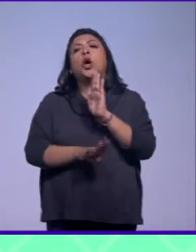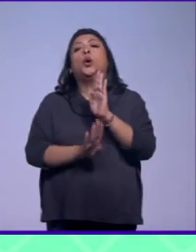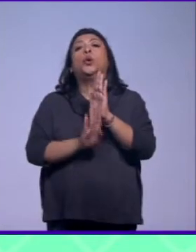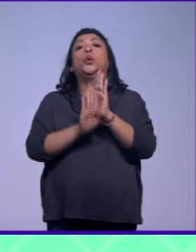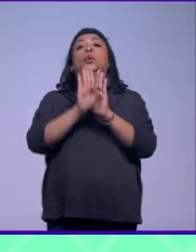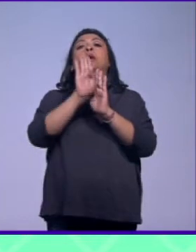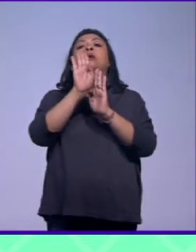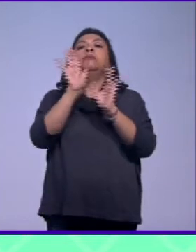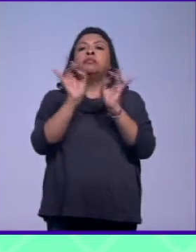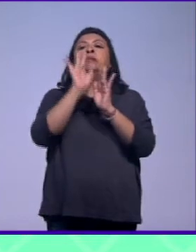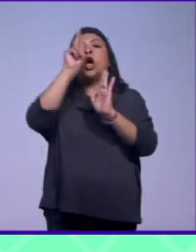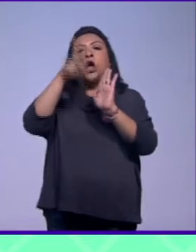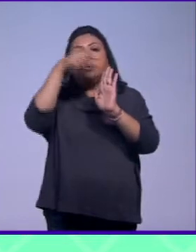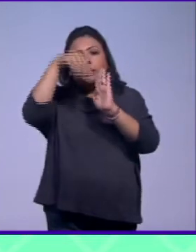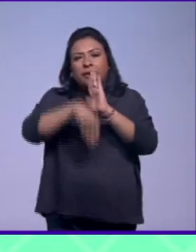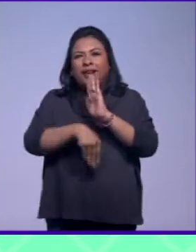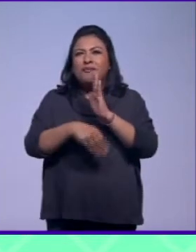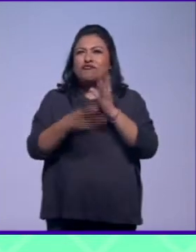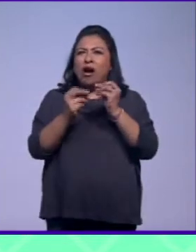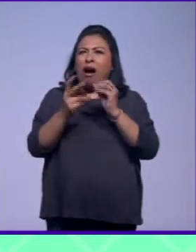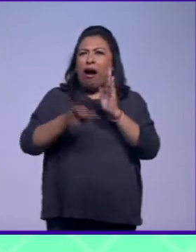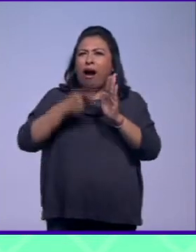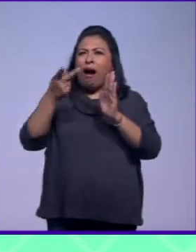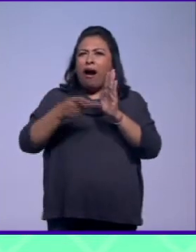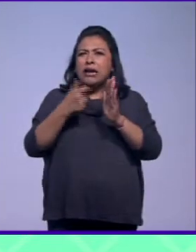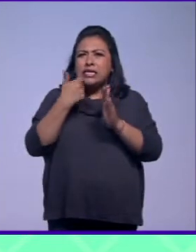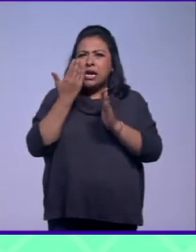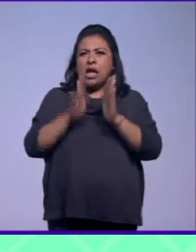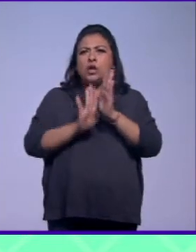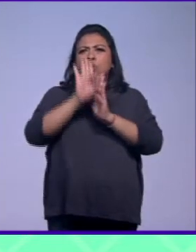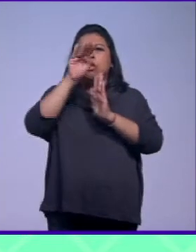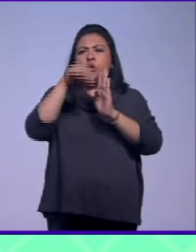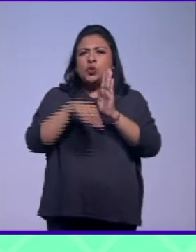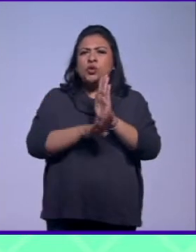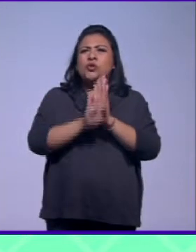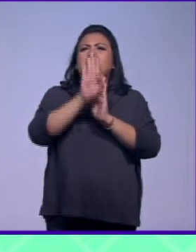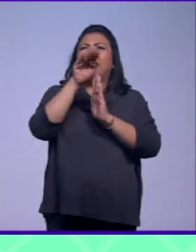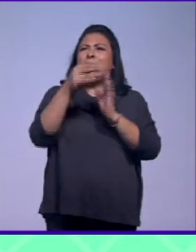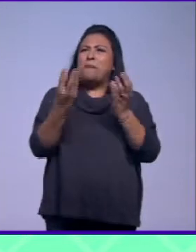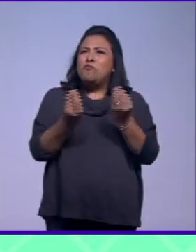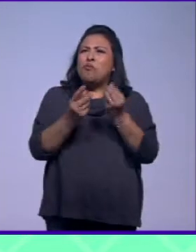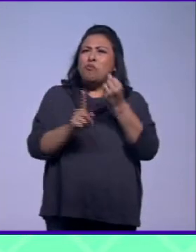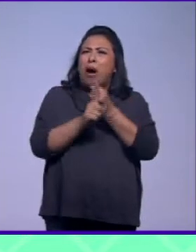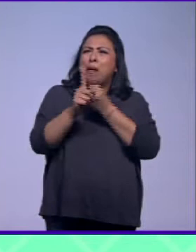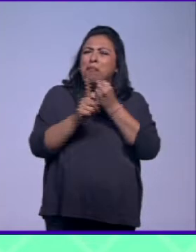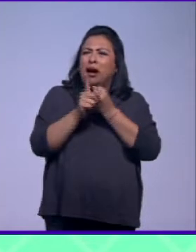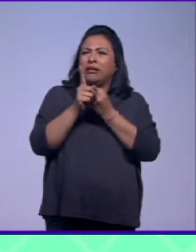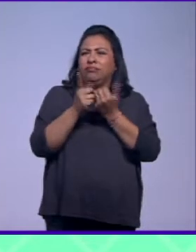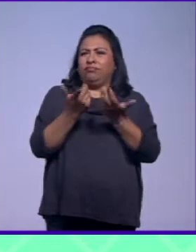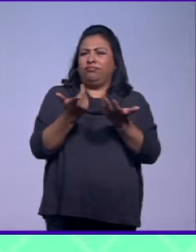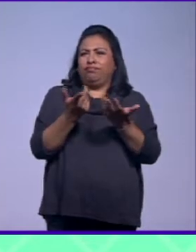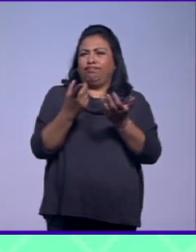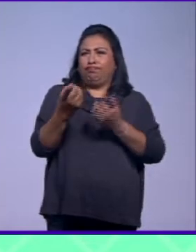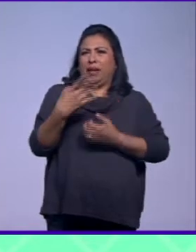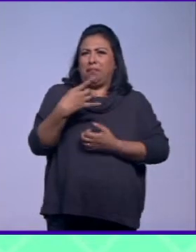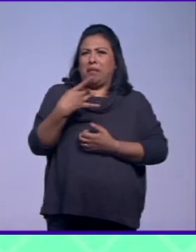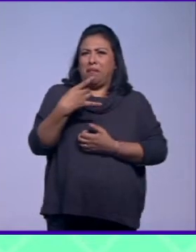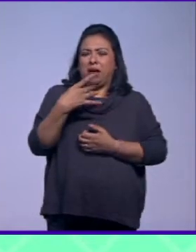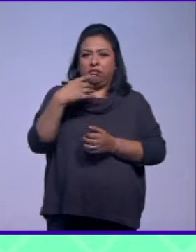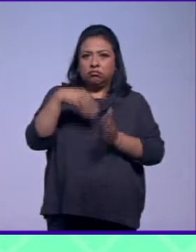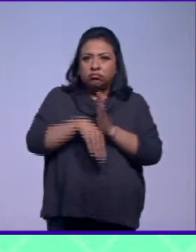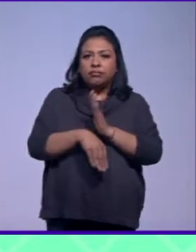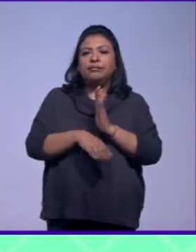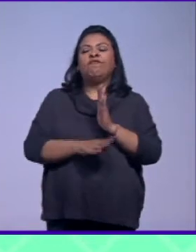y otra vez vuelve a tratar de seguir adelante y hay otra situación y